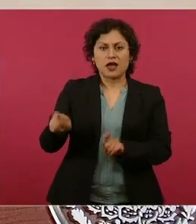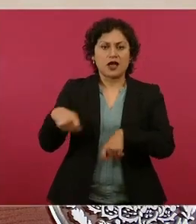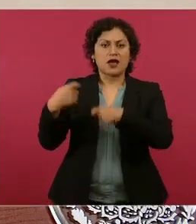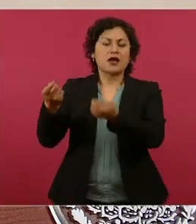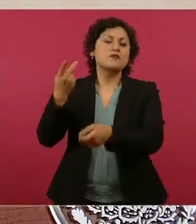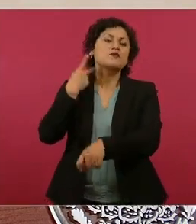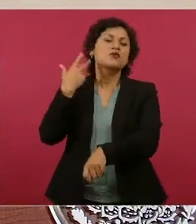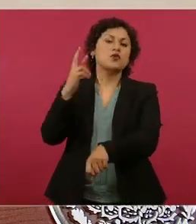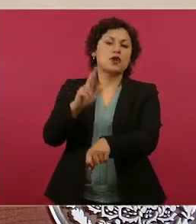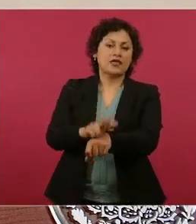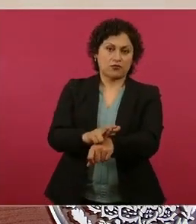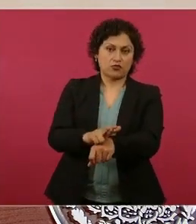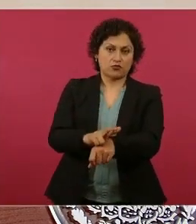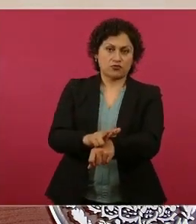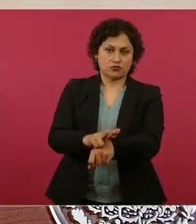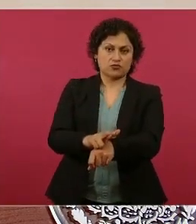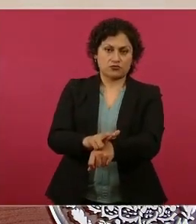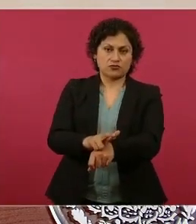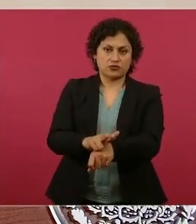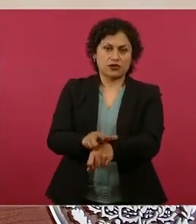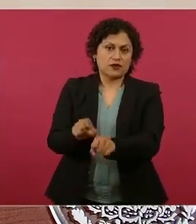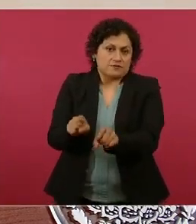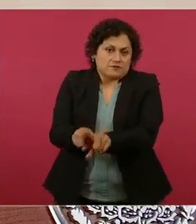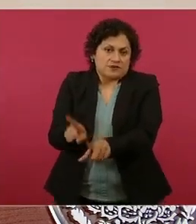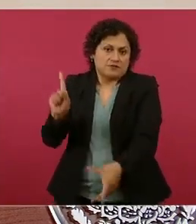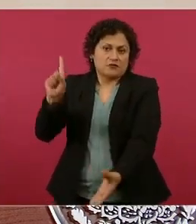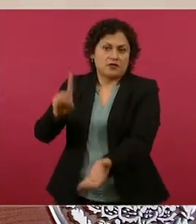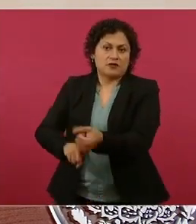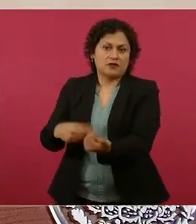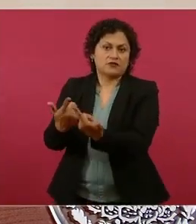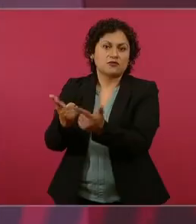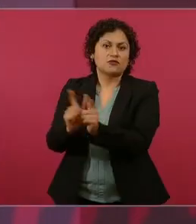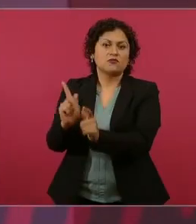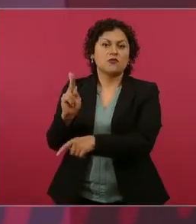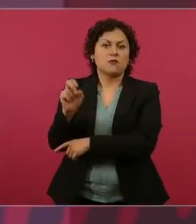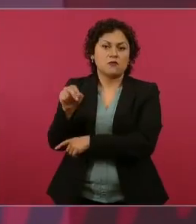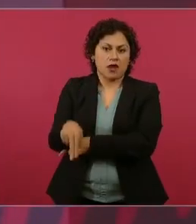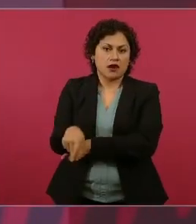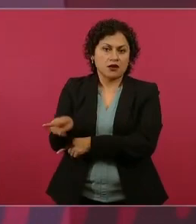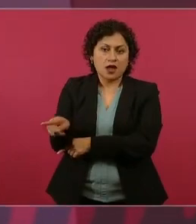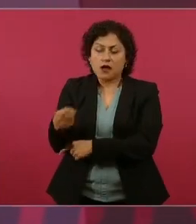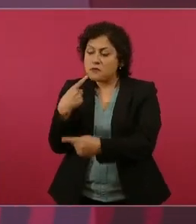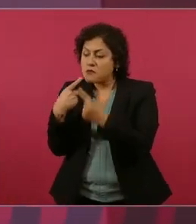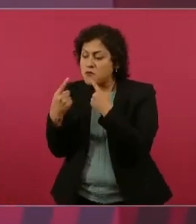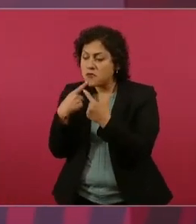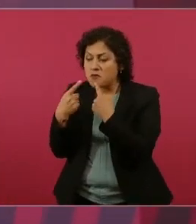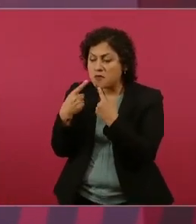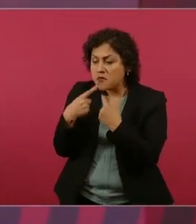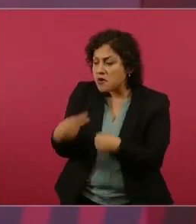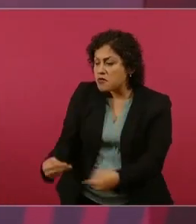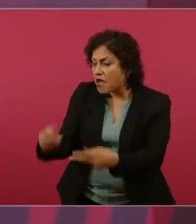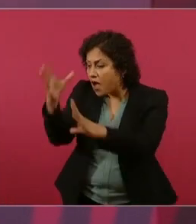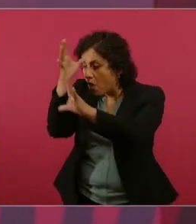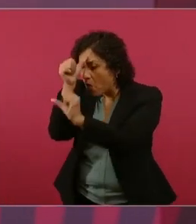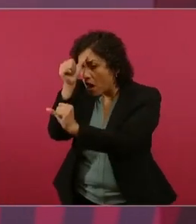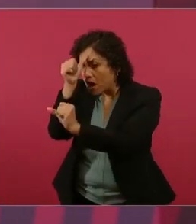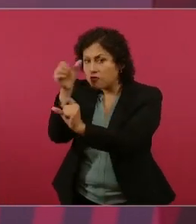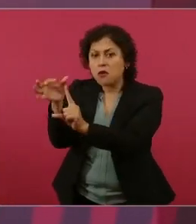procurador de justicia del PAN. Fue una negociación, fue un acuerdo. Y